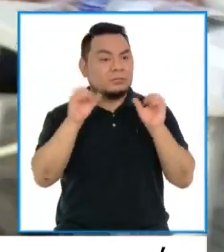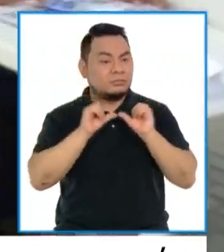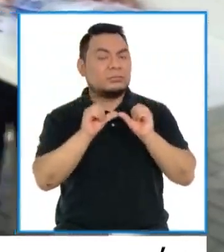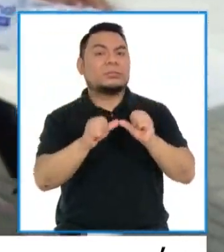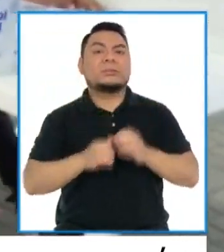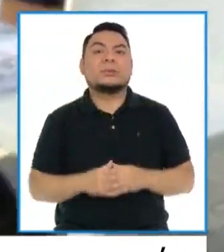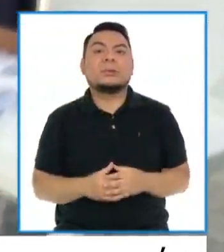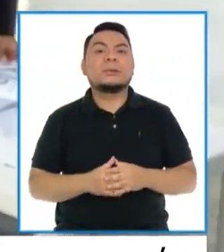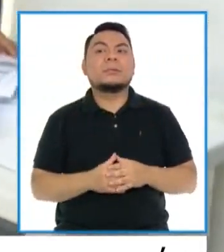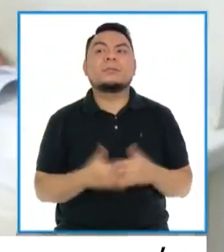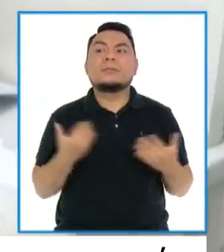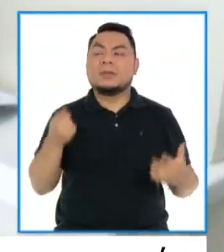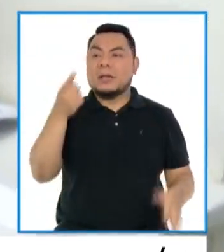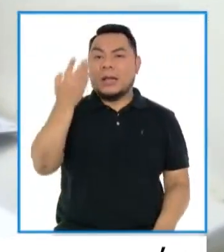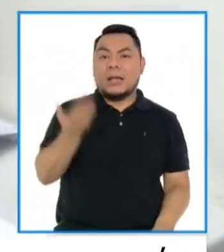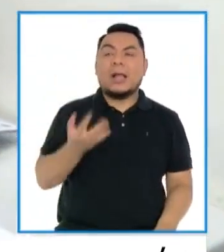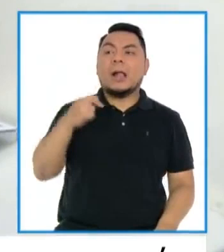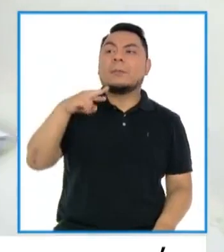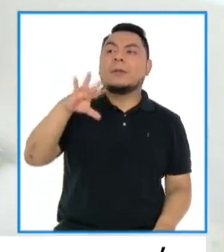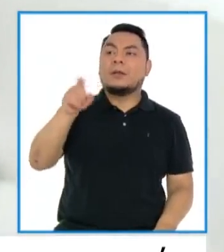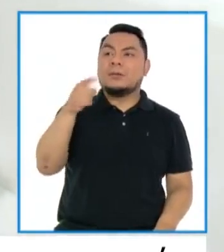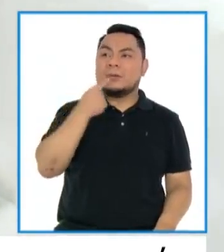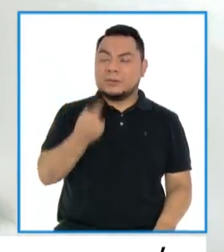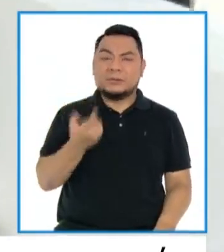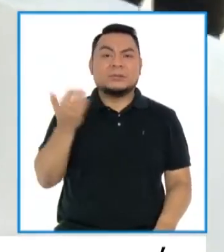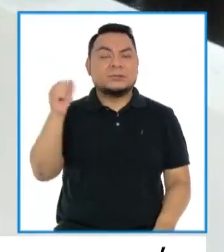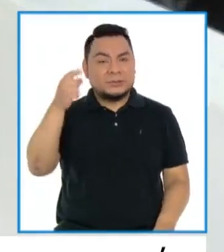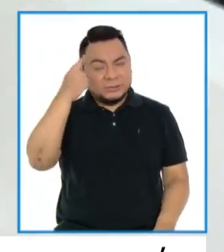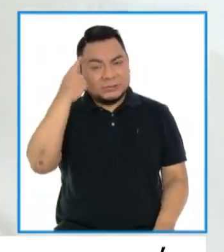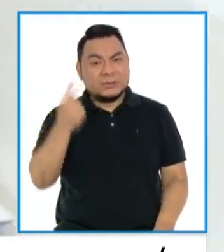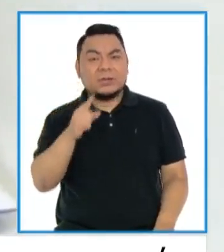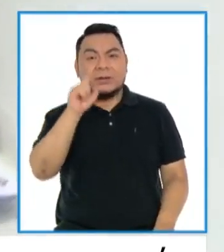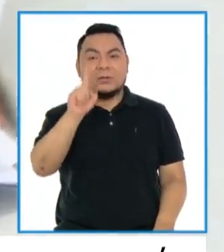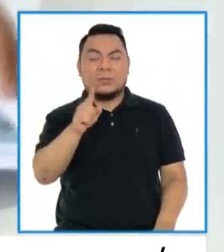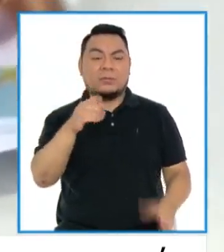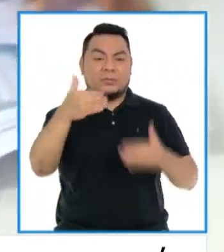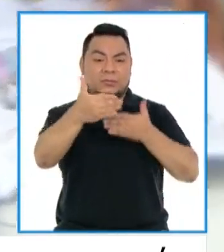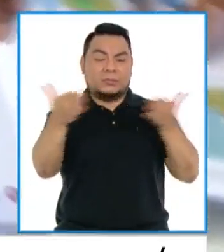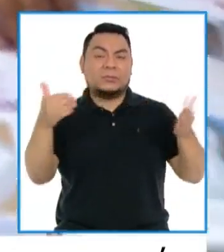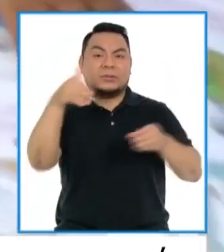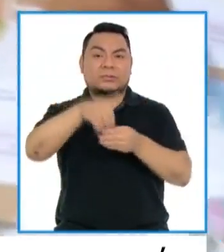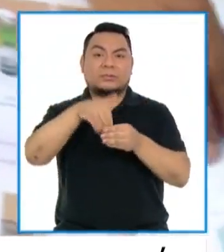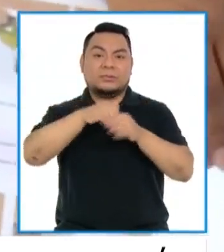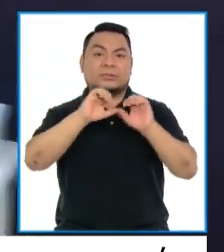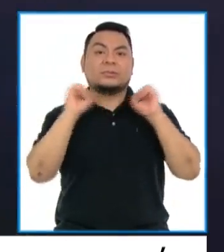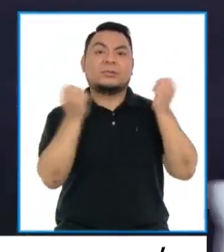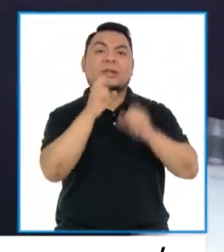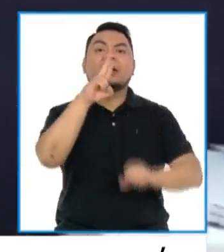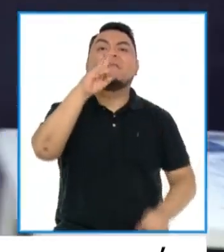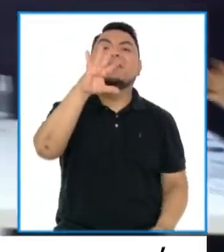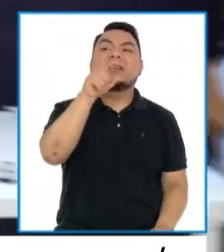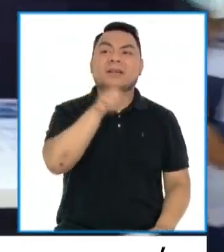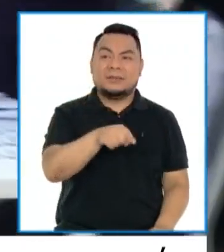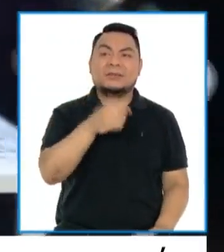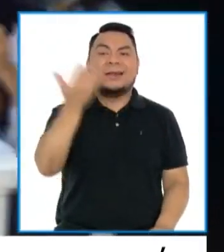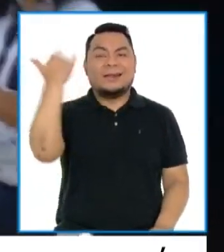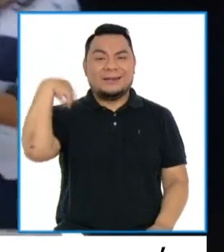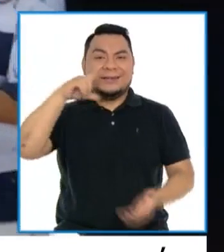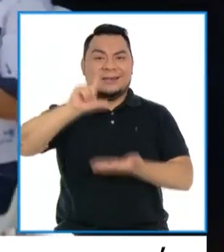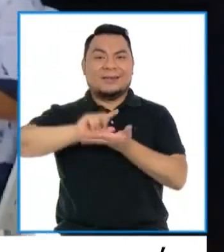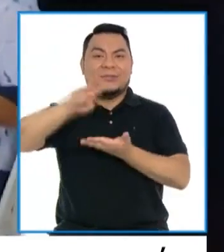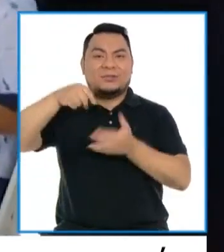permanente. Piero Corbeto inspeccionó la Videna, uno de los tres centros de votación que se dio el Legado Lima